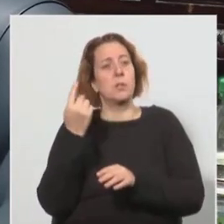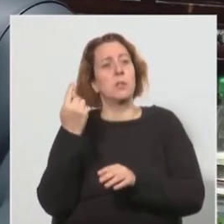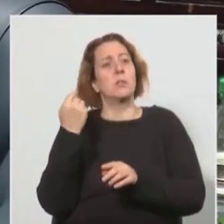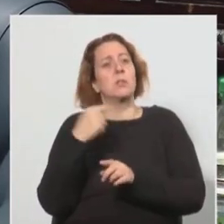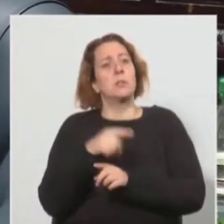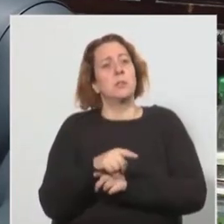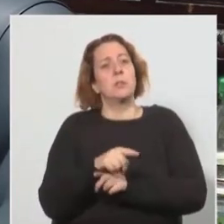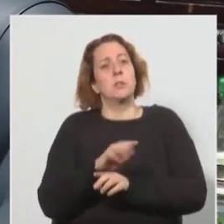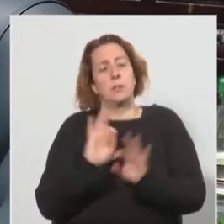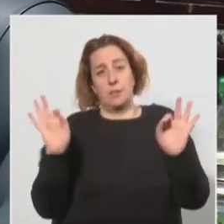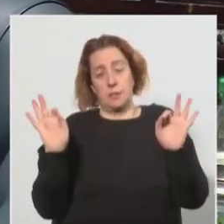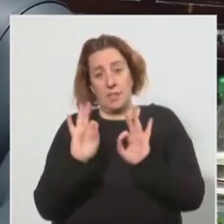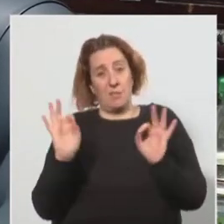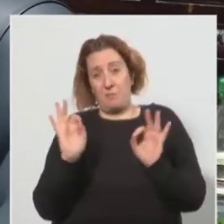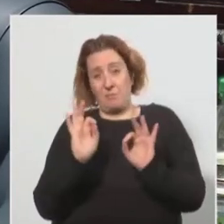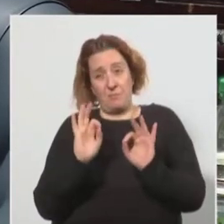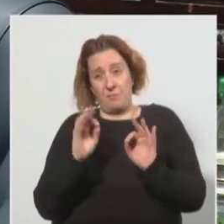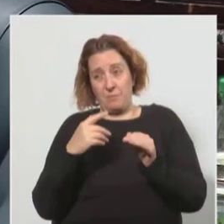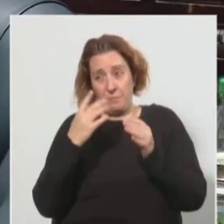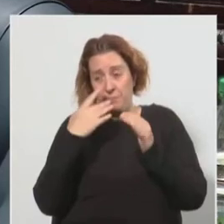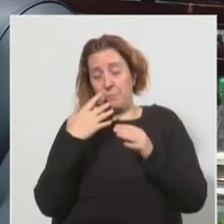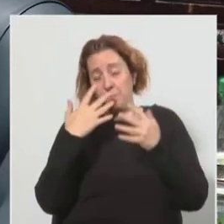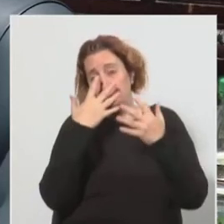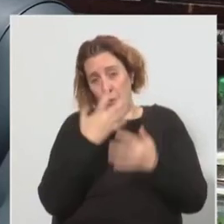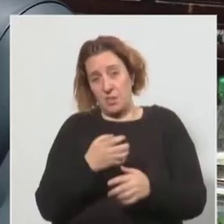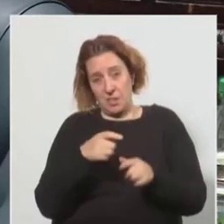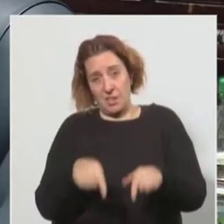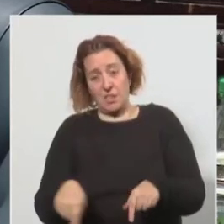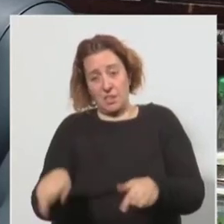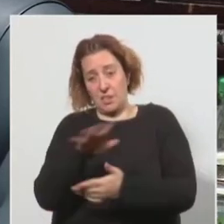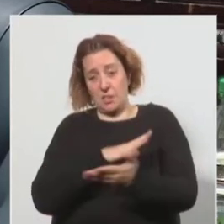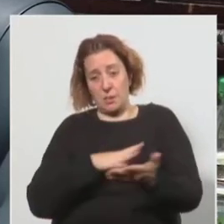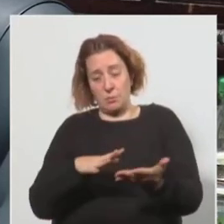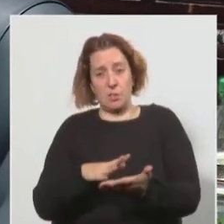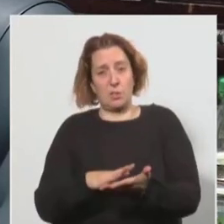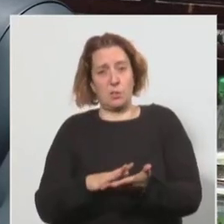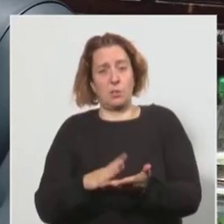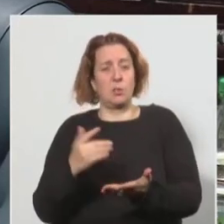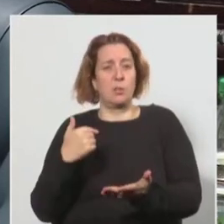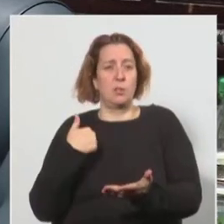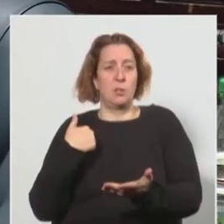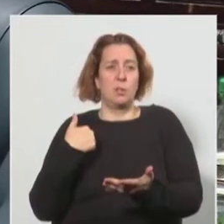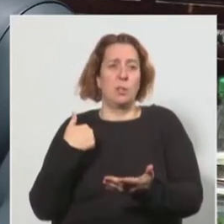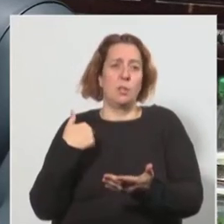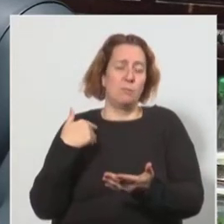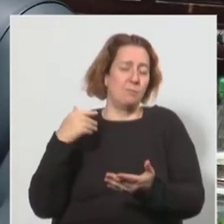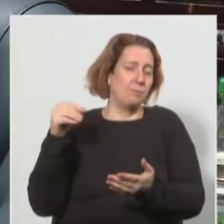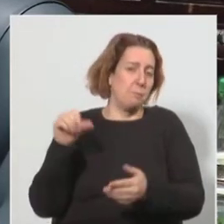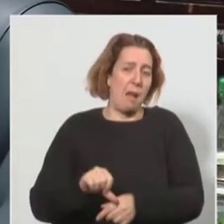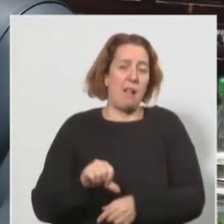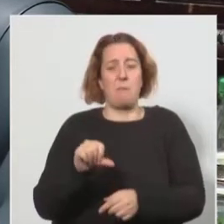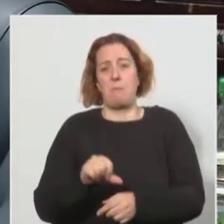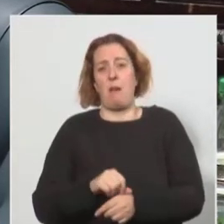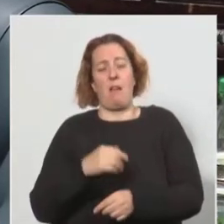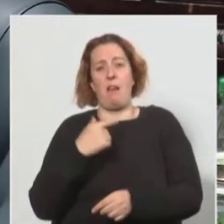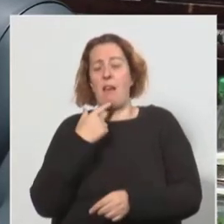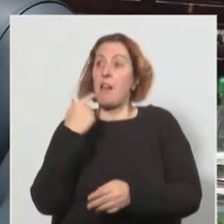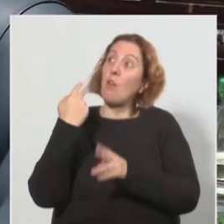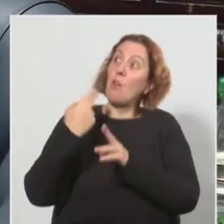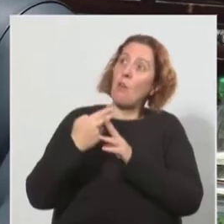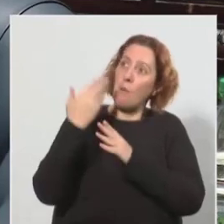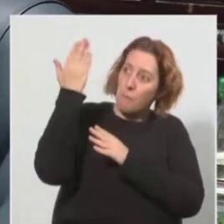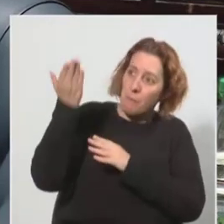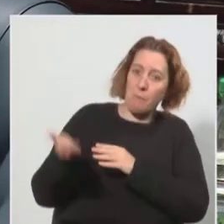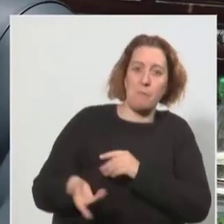analizando y que en nada nos alegra, constituye un golpe a la reputación del país.